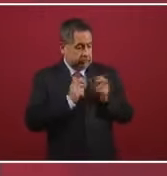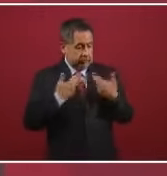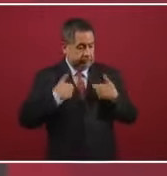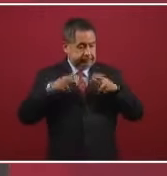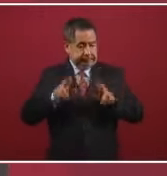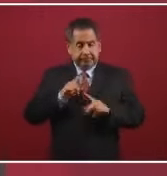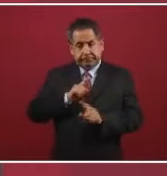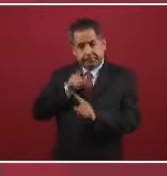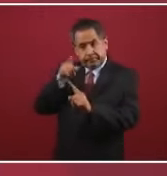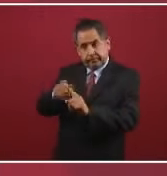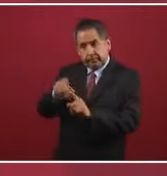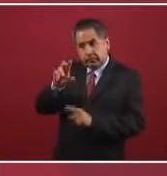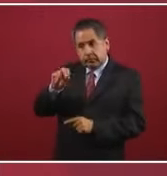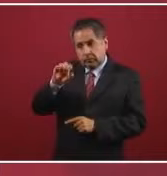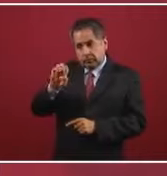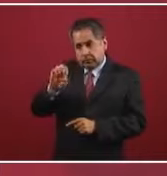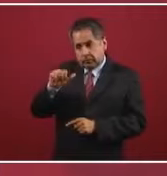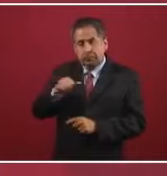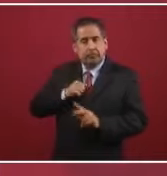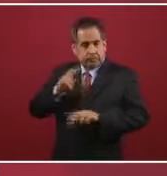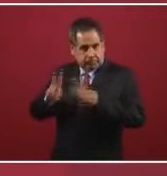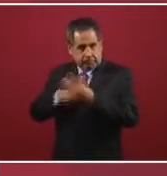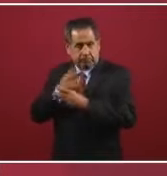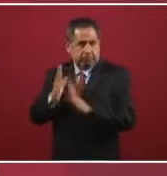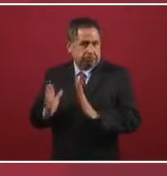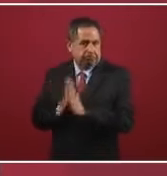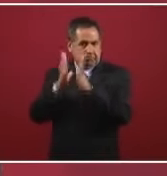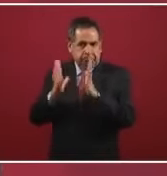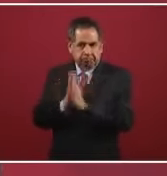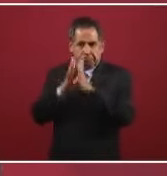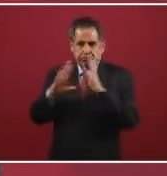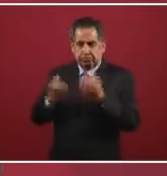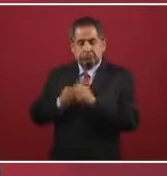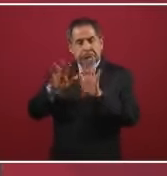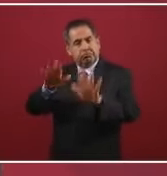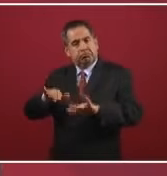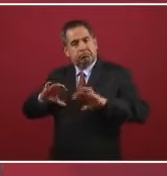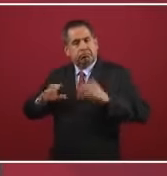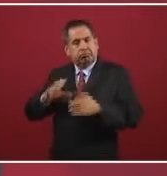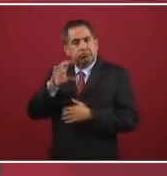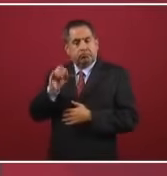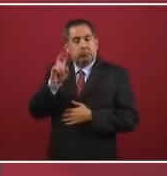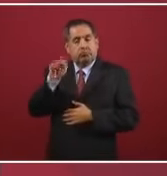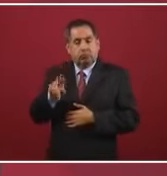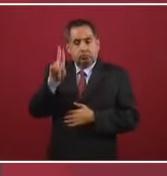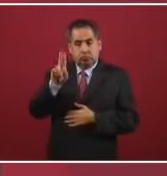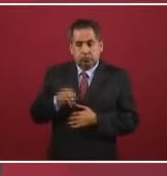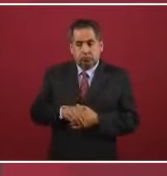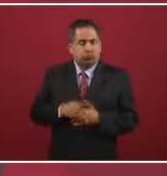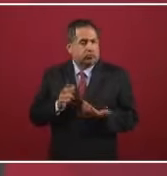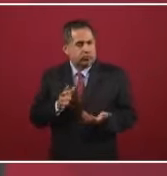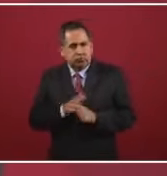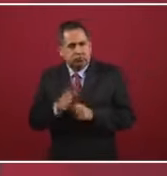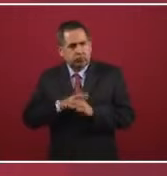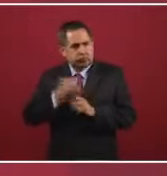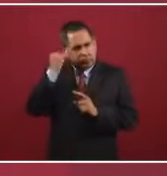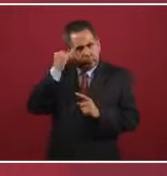estar. Por supuesto que sí, vamos a participar en la Asamblea General de las Naciones Unidas. ¿Cuáles son las tesis